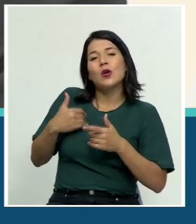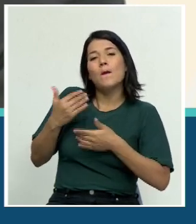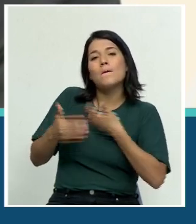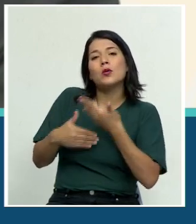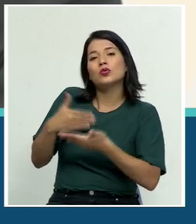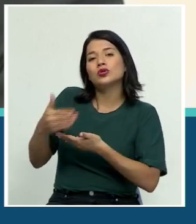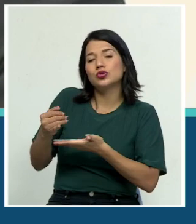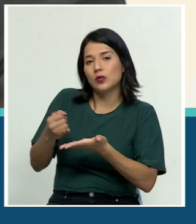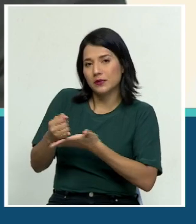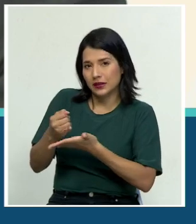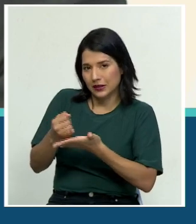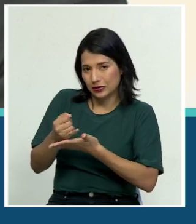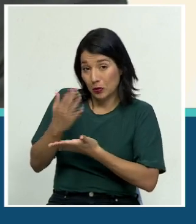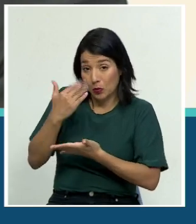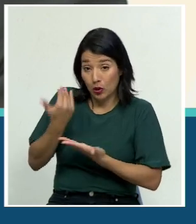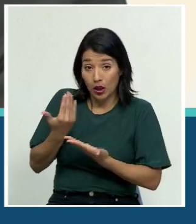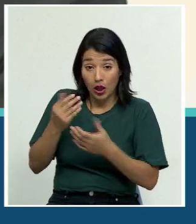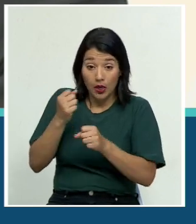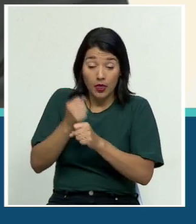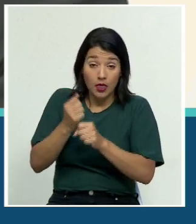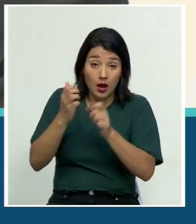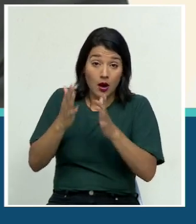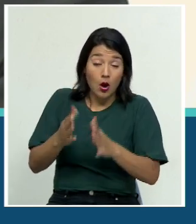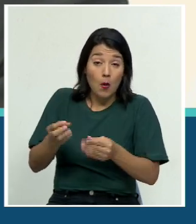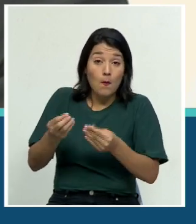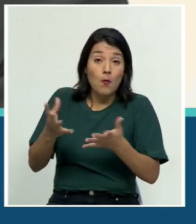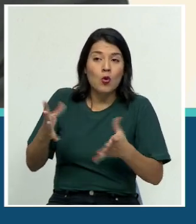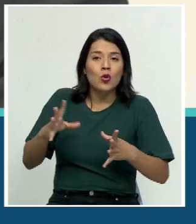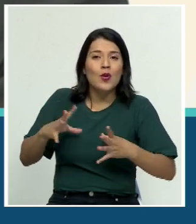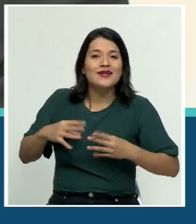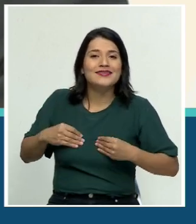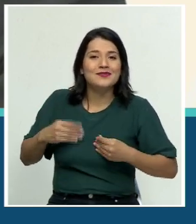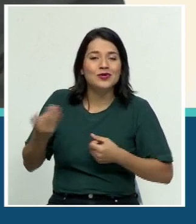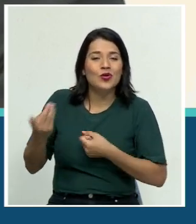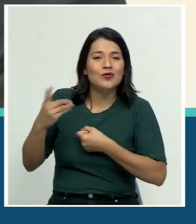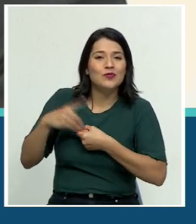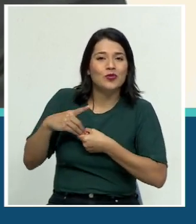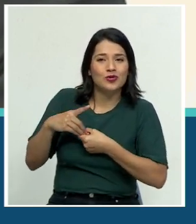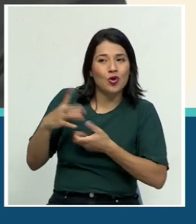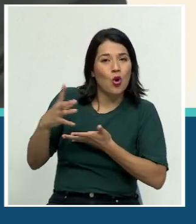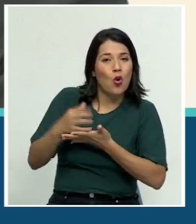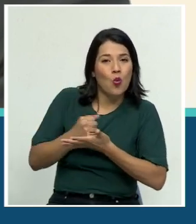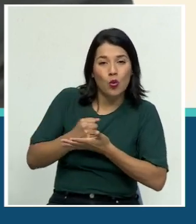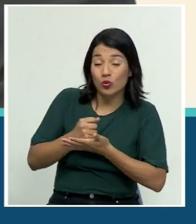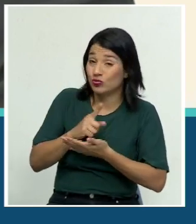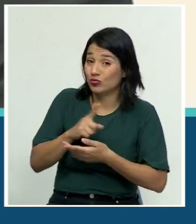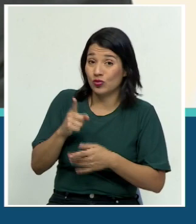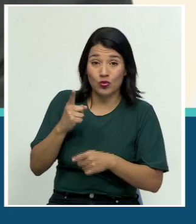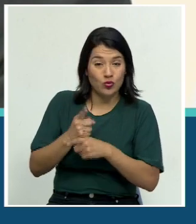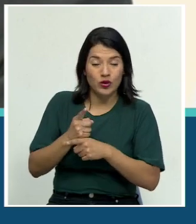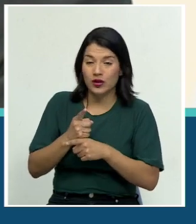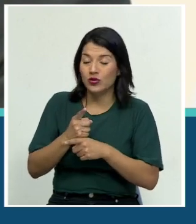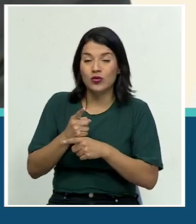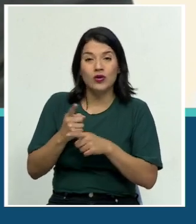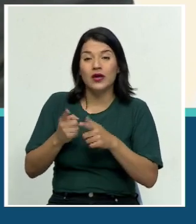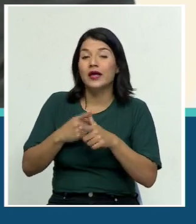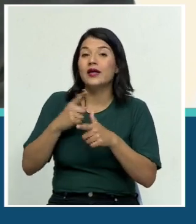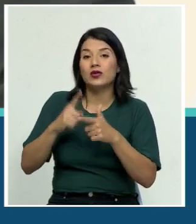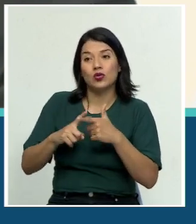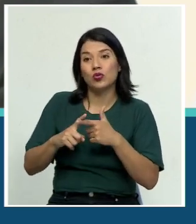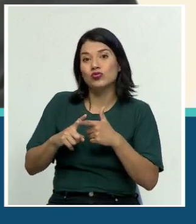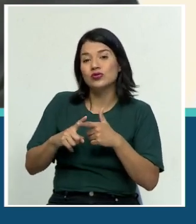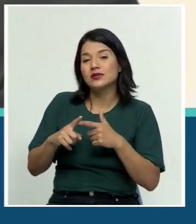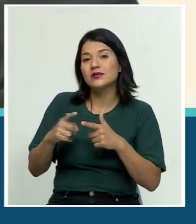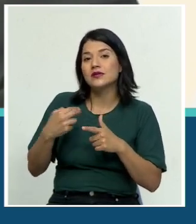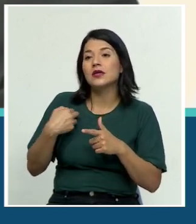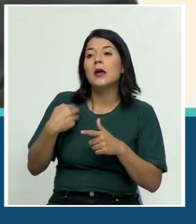por cobrar algo que no era que no les correspondía a ellos, y accesoriamente hacer el cobro del dinero, o sea,